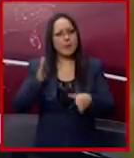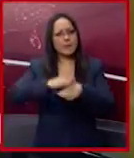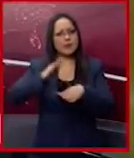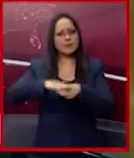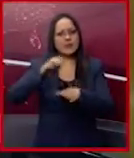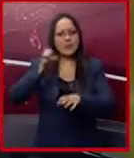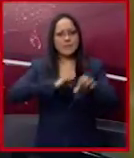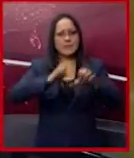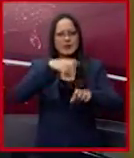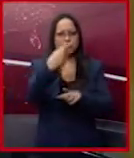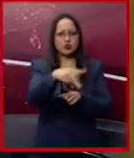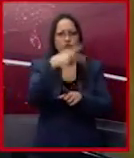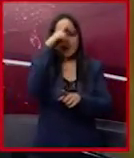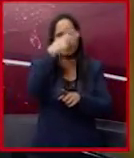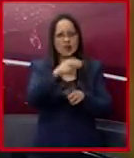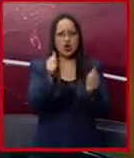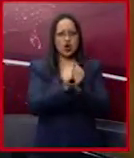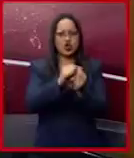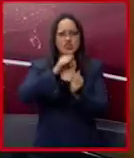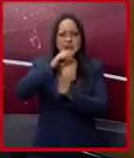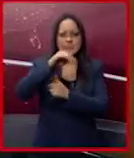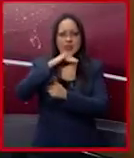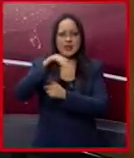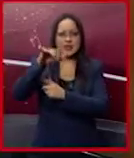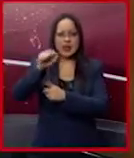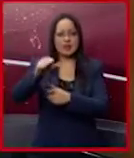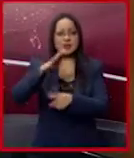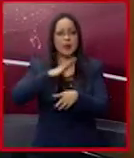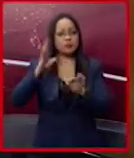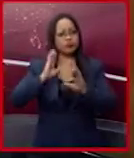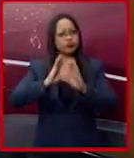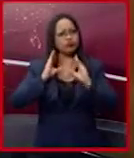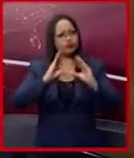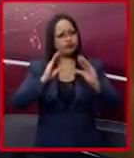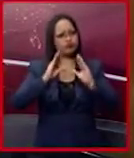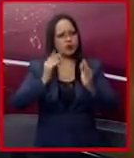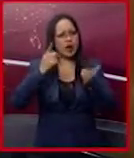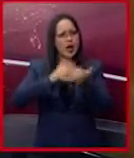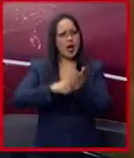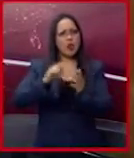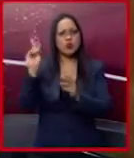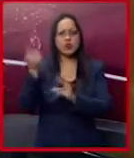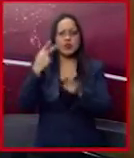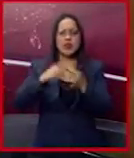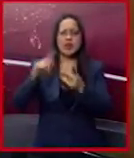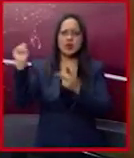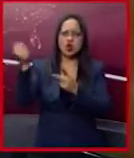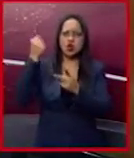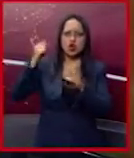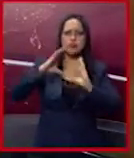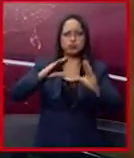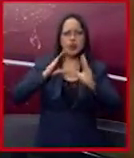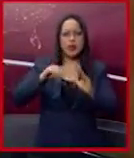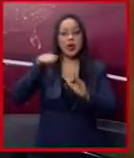empresas semilleras nacionales con apoyo de instituciones de enseñanza superior y tecnológica, así como centros de